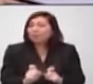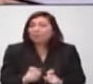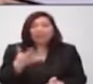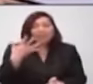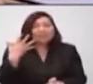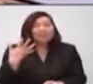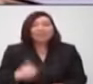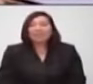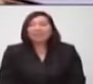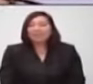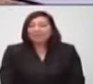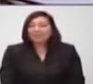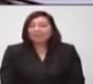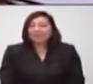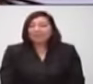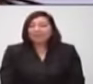Castañeda.